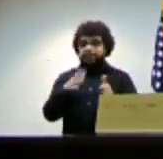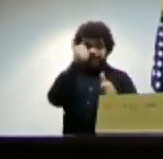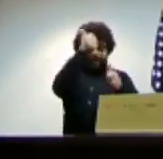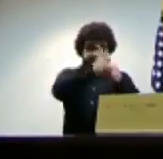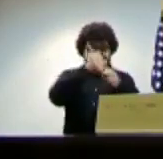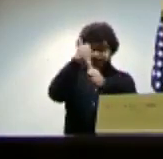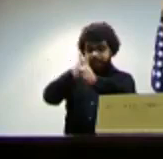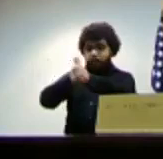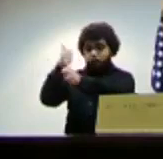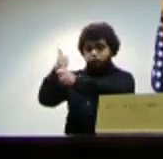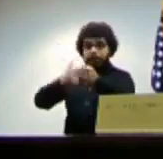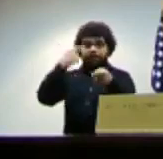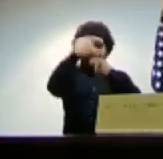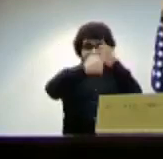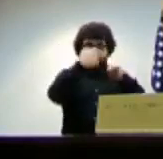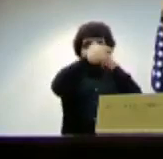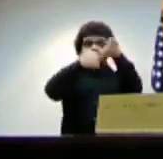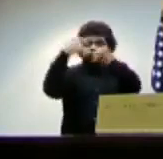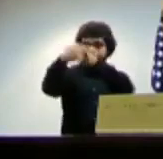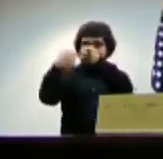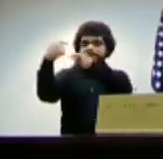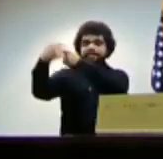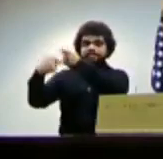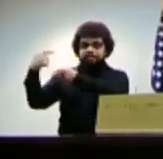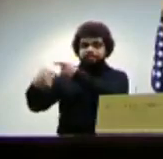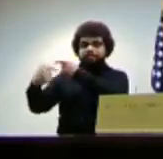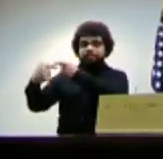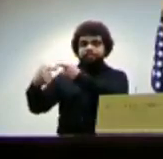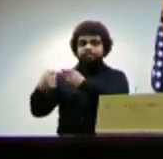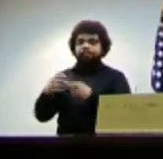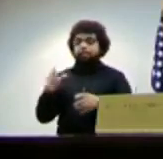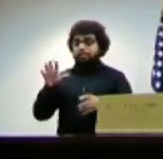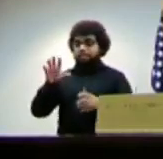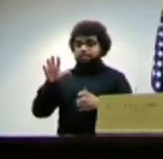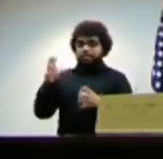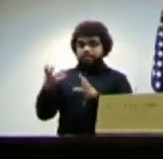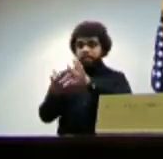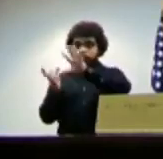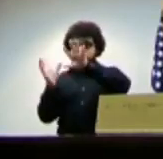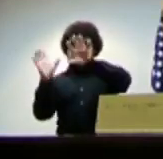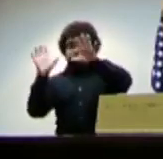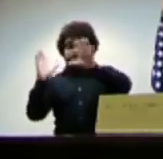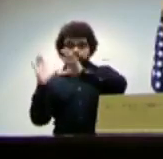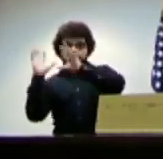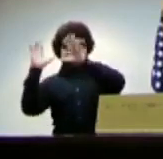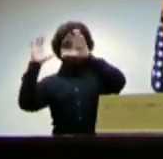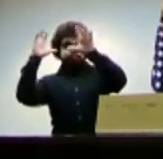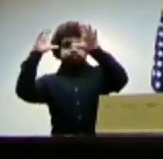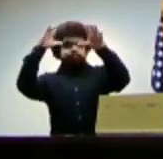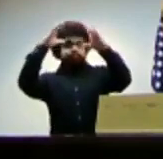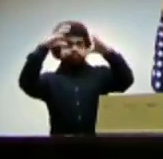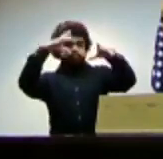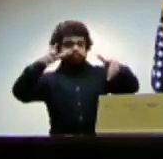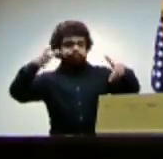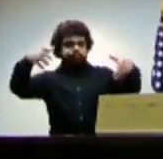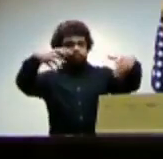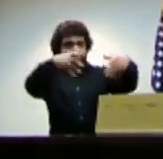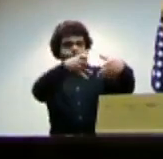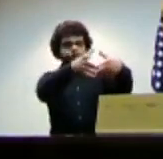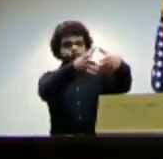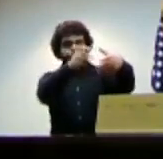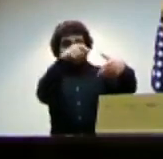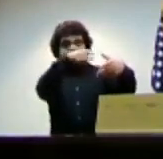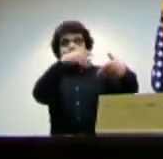calor de cada turbina de combustión va a ir dirigido a un cabezal de vapor y vamos a mover una turbina de